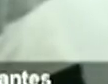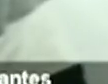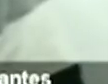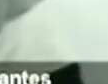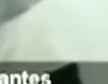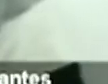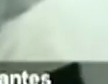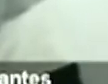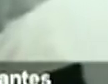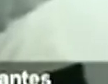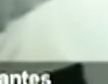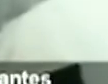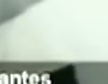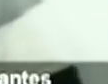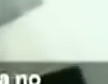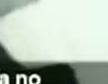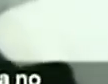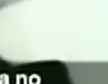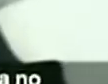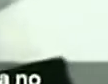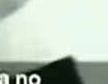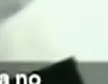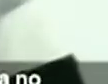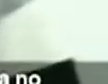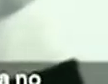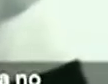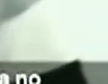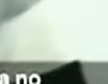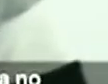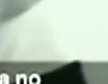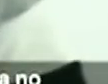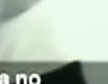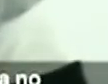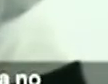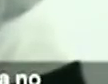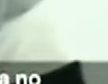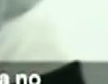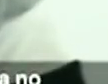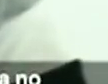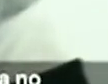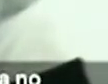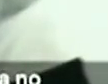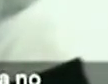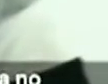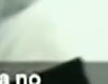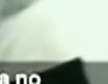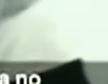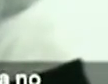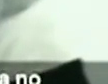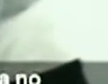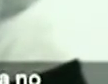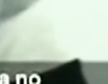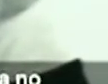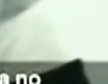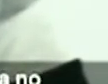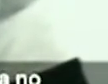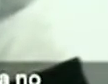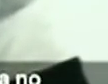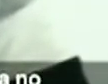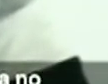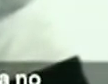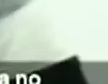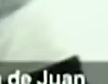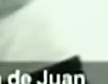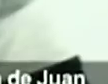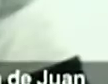todo era tensioso y que rápido, y que llegamos al paraíso y todavía no sabíamos nada. Ya estando en el